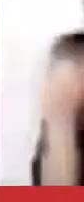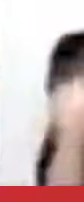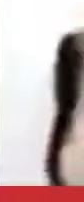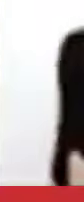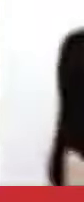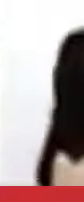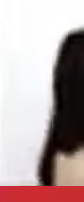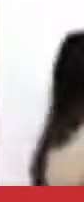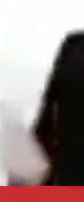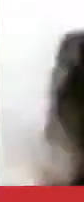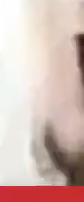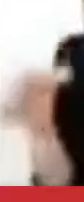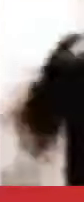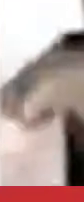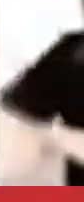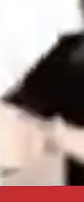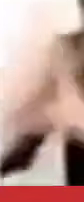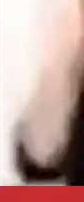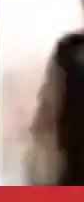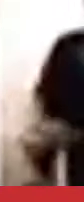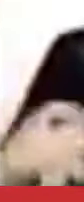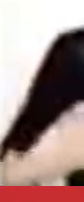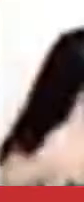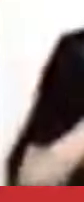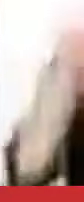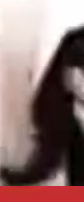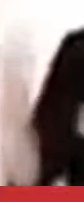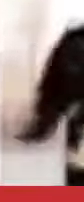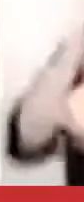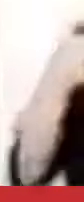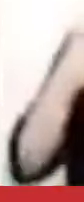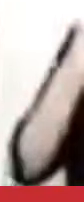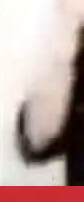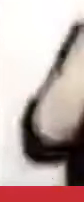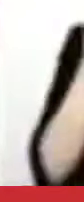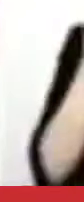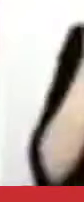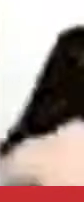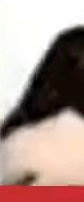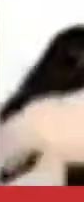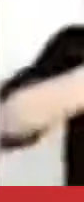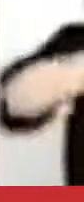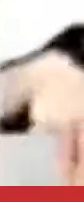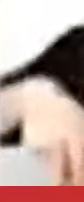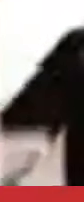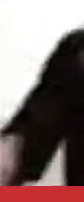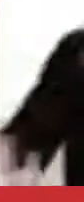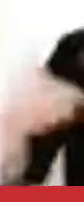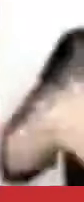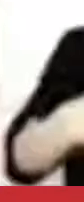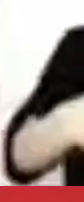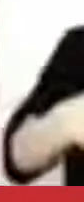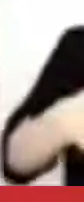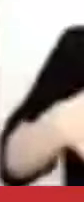persiguiendo a quienes cometen delitos a quienes matan a los niños en las esquinas de las calles